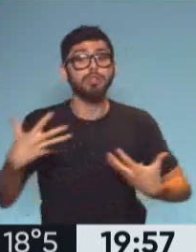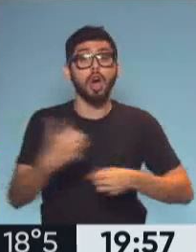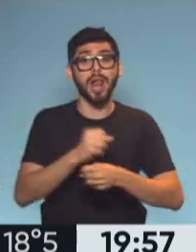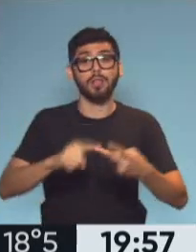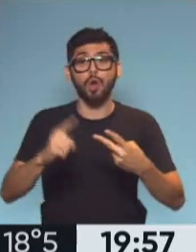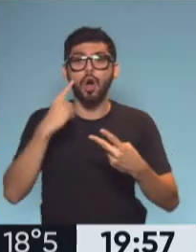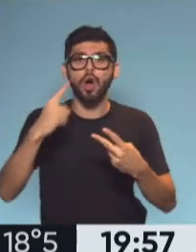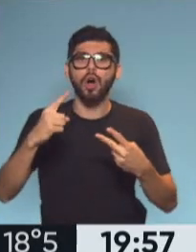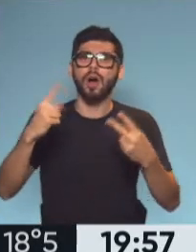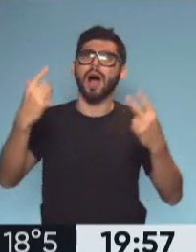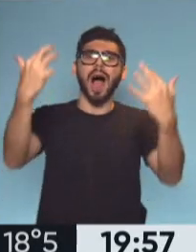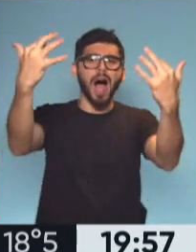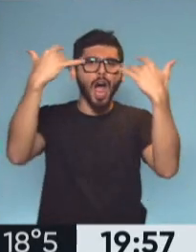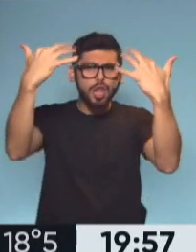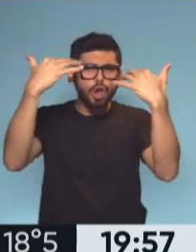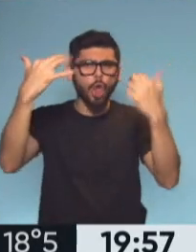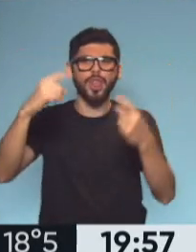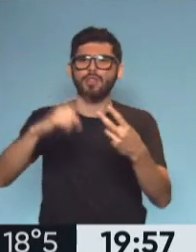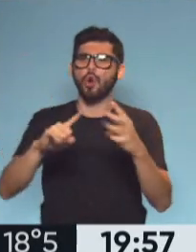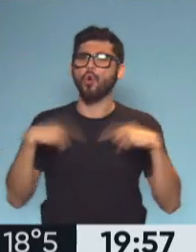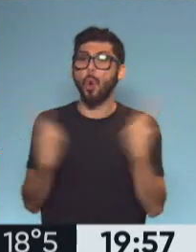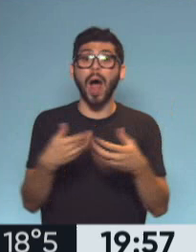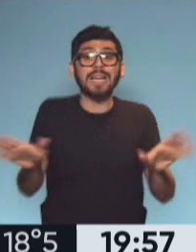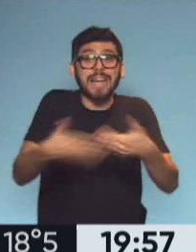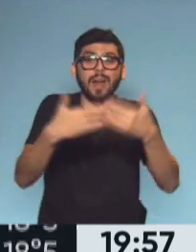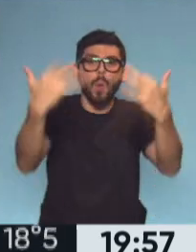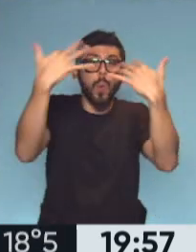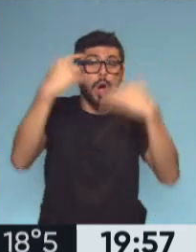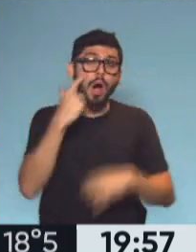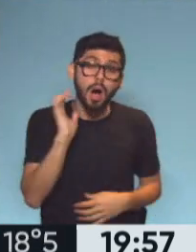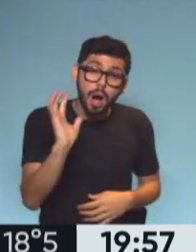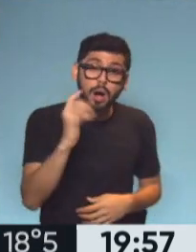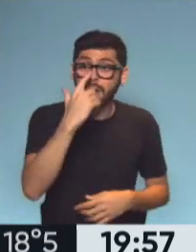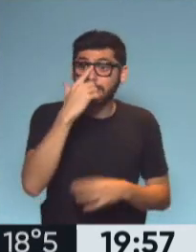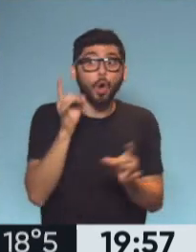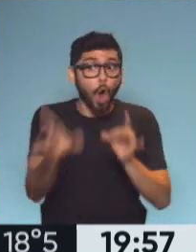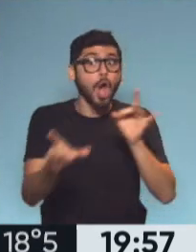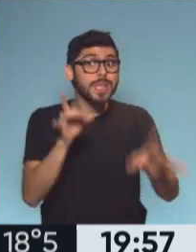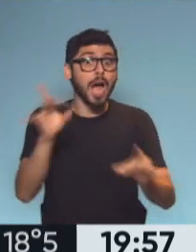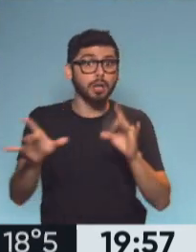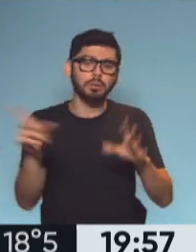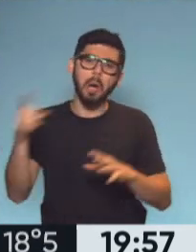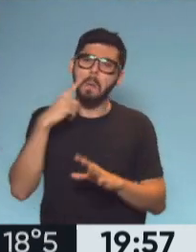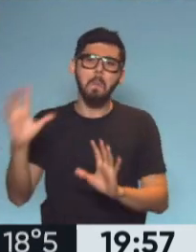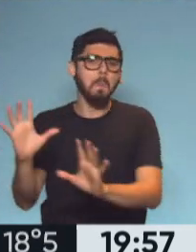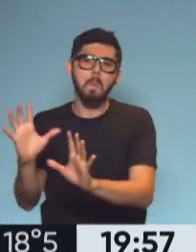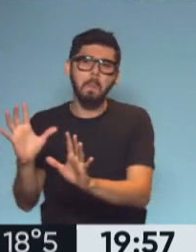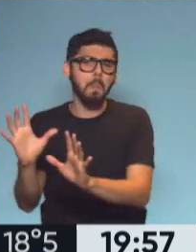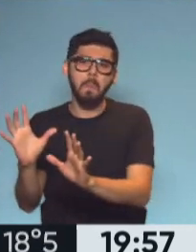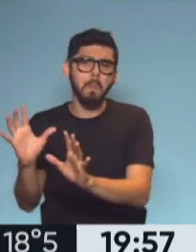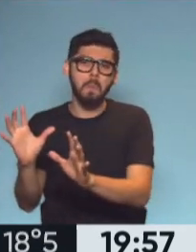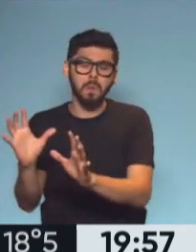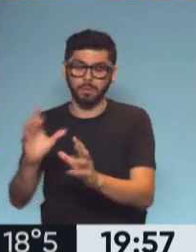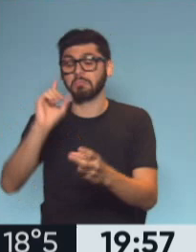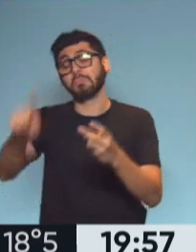aerosoles, los aires acondicionados en los lugares cerrados, venían causando contagios. No le llevaron la punta. No le llevaron.